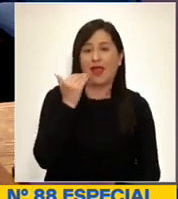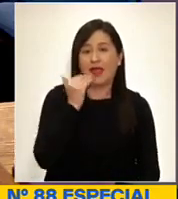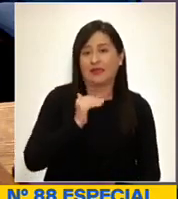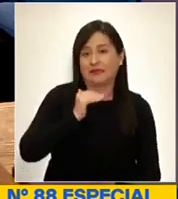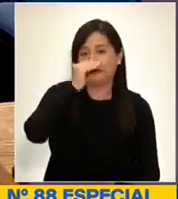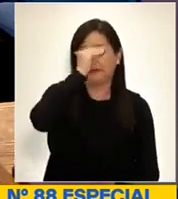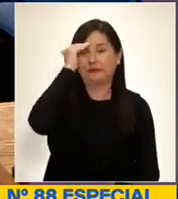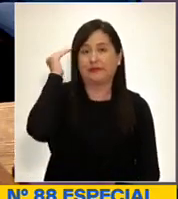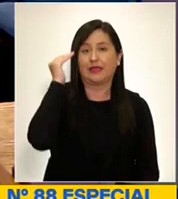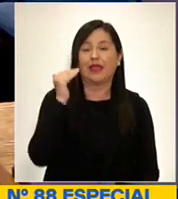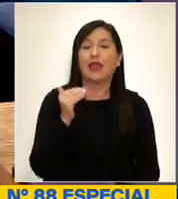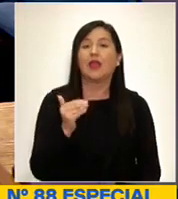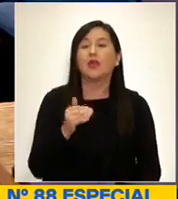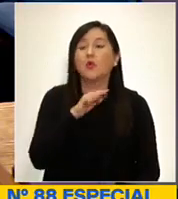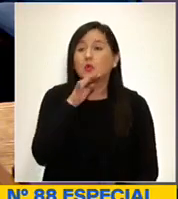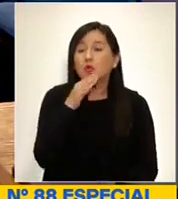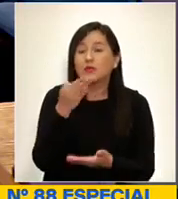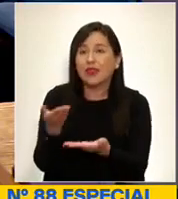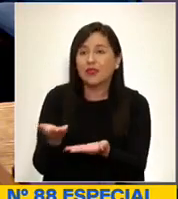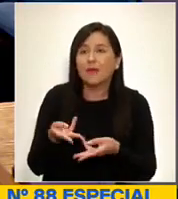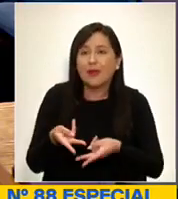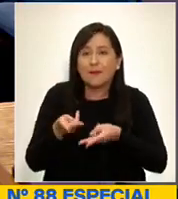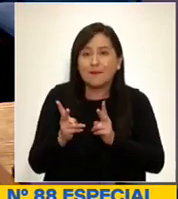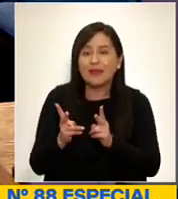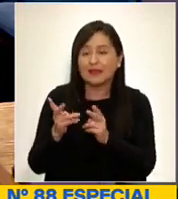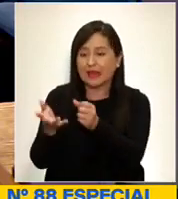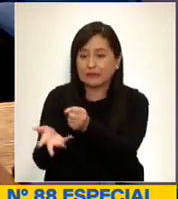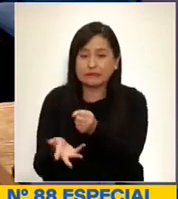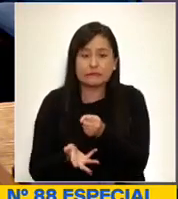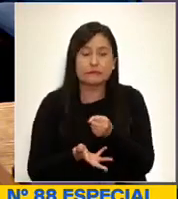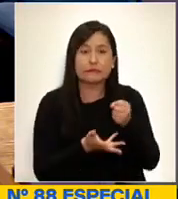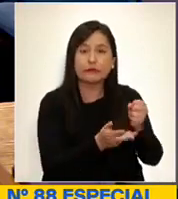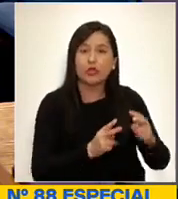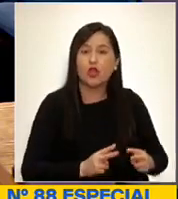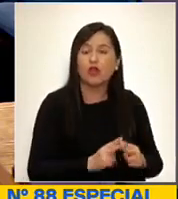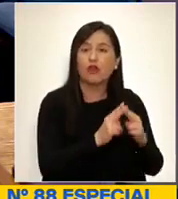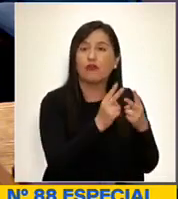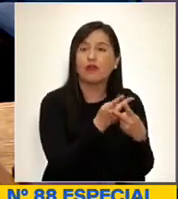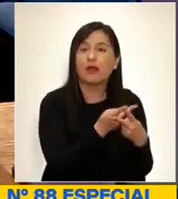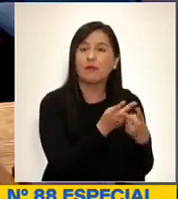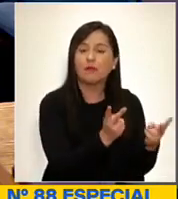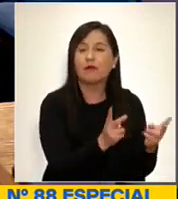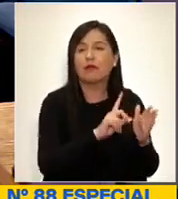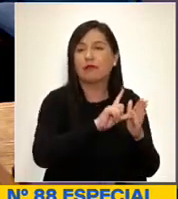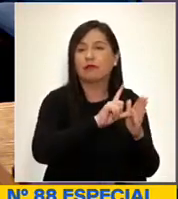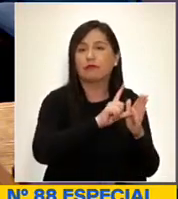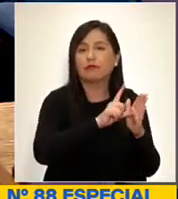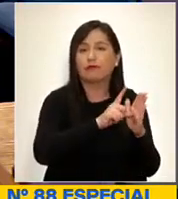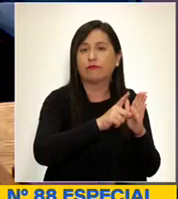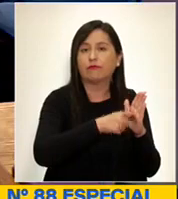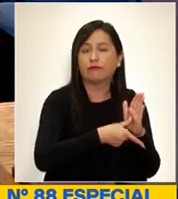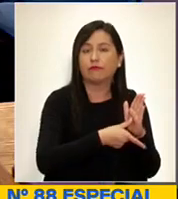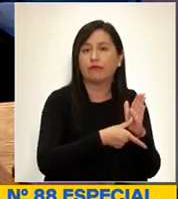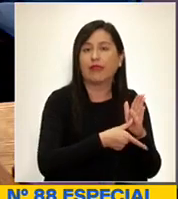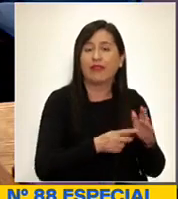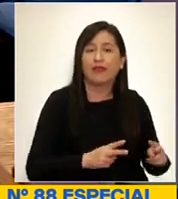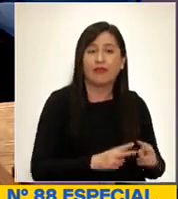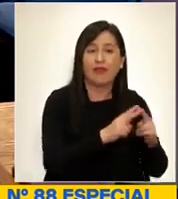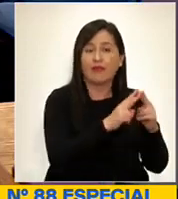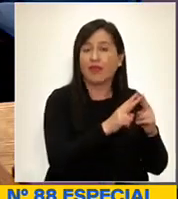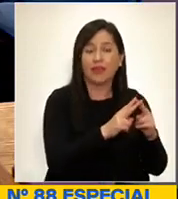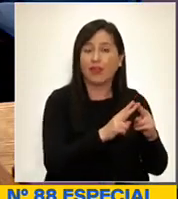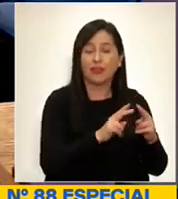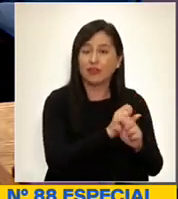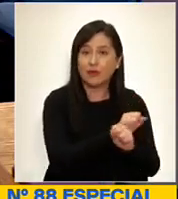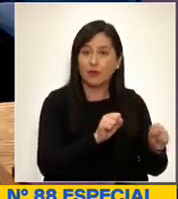plata que iba para obras que se ralentizar porque en obras públicas le ha costado echar andar obras de infraestructura déjenos usar esa